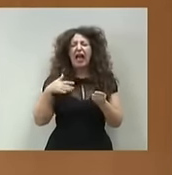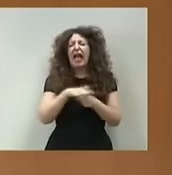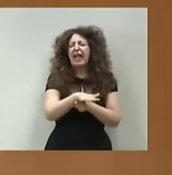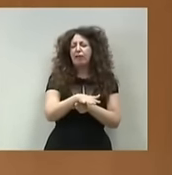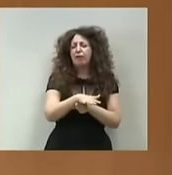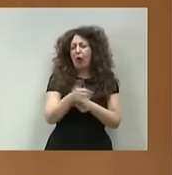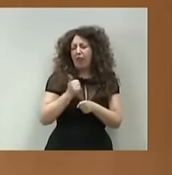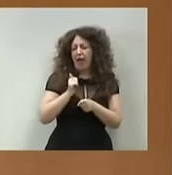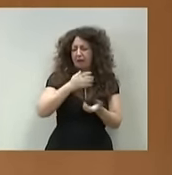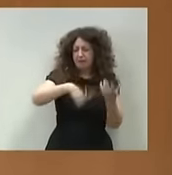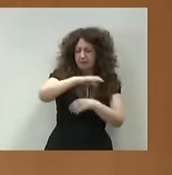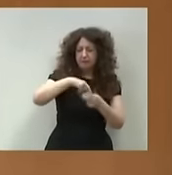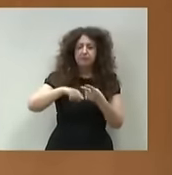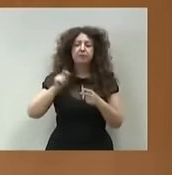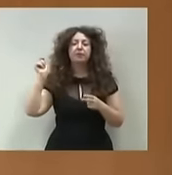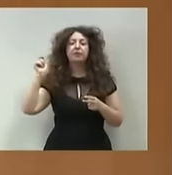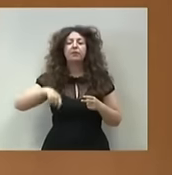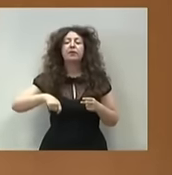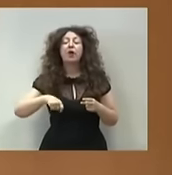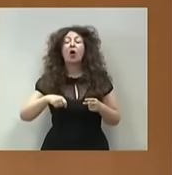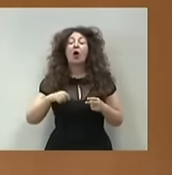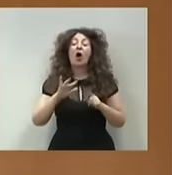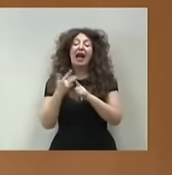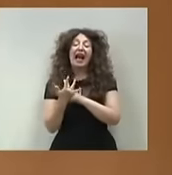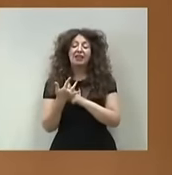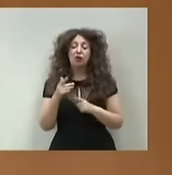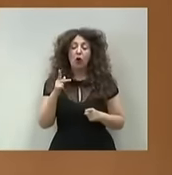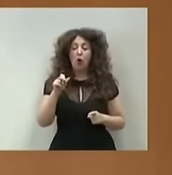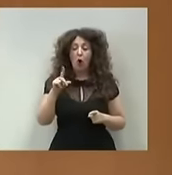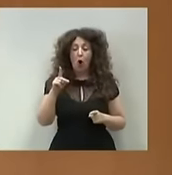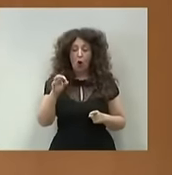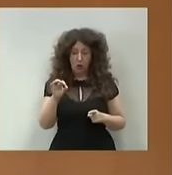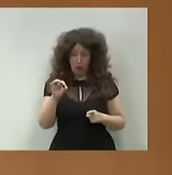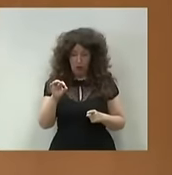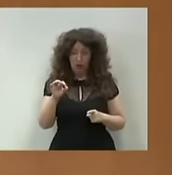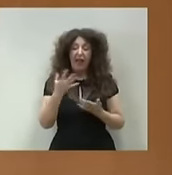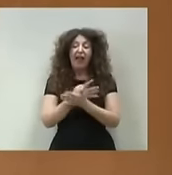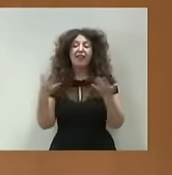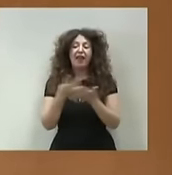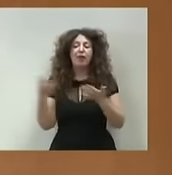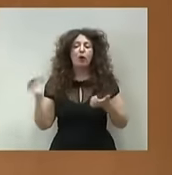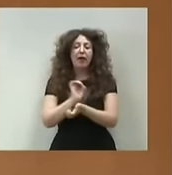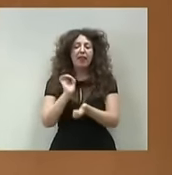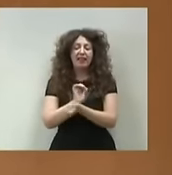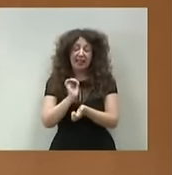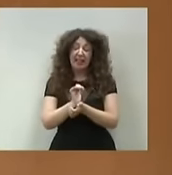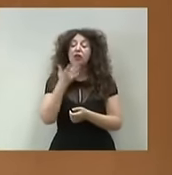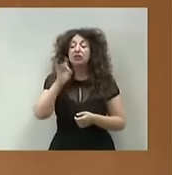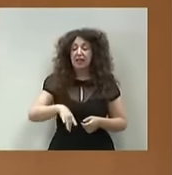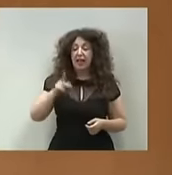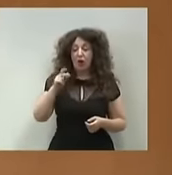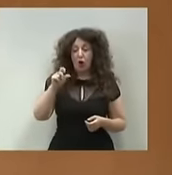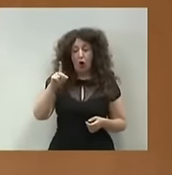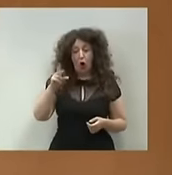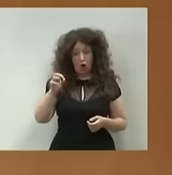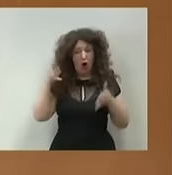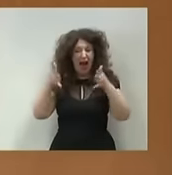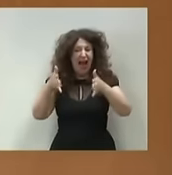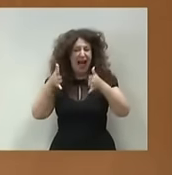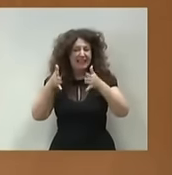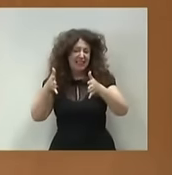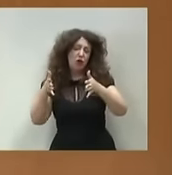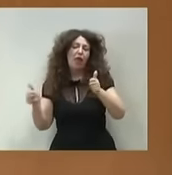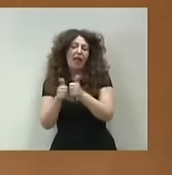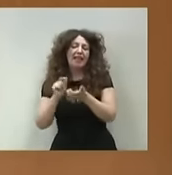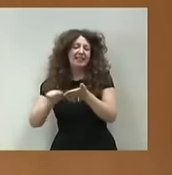Audiencia Nacional, Operación del Horn o caso Coldo o caso PSOE. 19 detenidos, entre ellos Coldo García, asesor del secretario de organización del